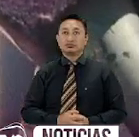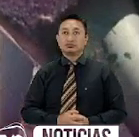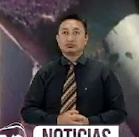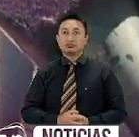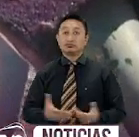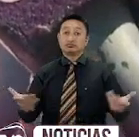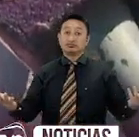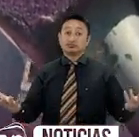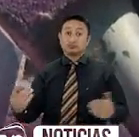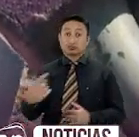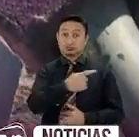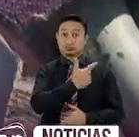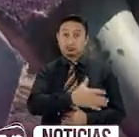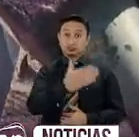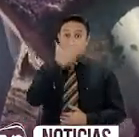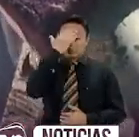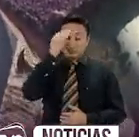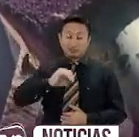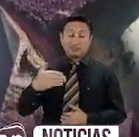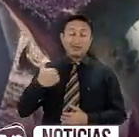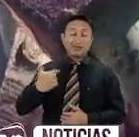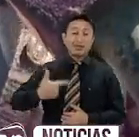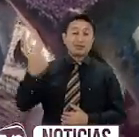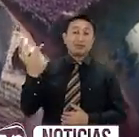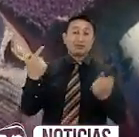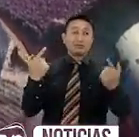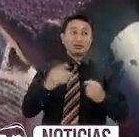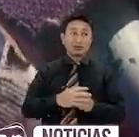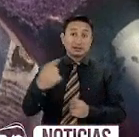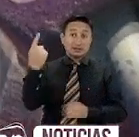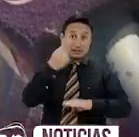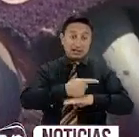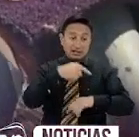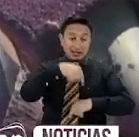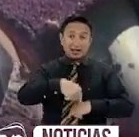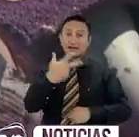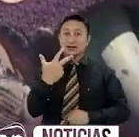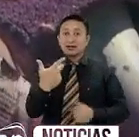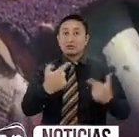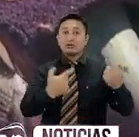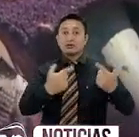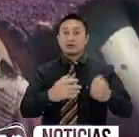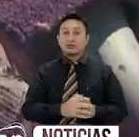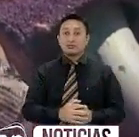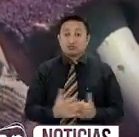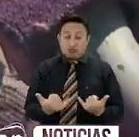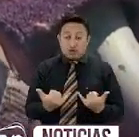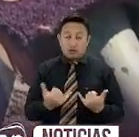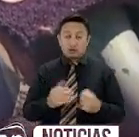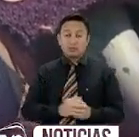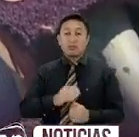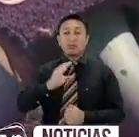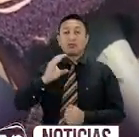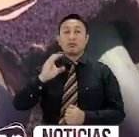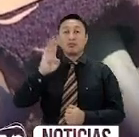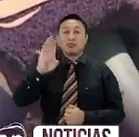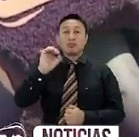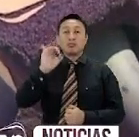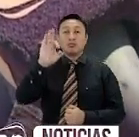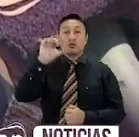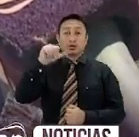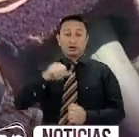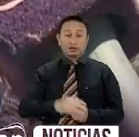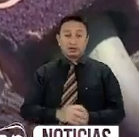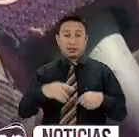Obviamente que están armados. De hecho, en ese mismo día hubo tres tiroteos. Tengo que decir que ahora mismo en el sector de La Bota, Parroquia Comité del Pueblo,